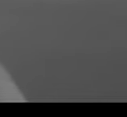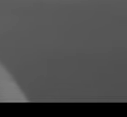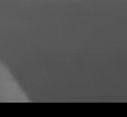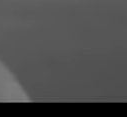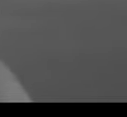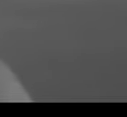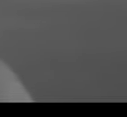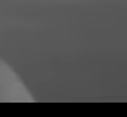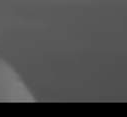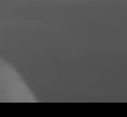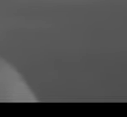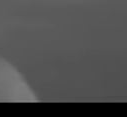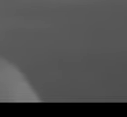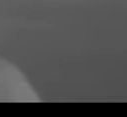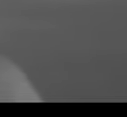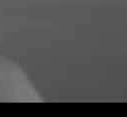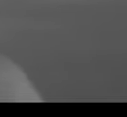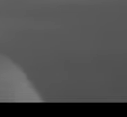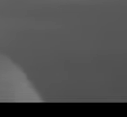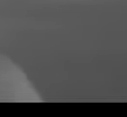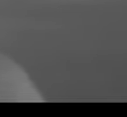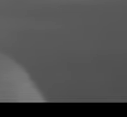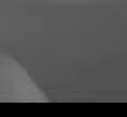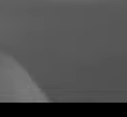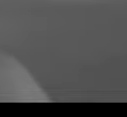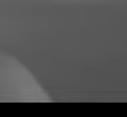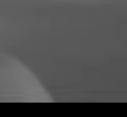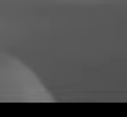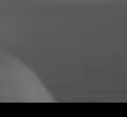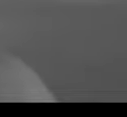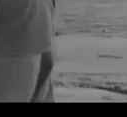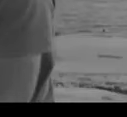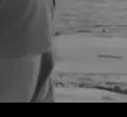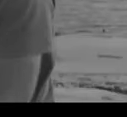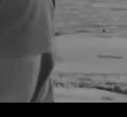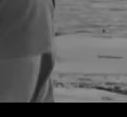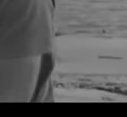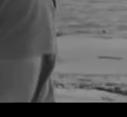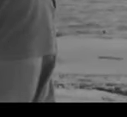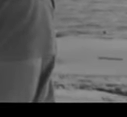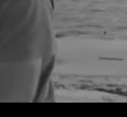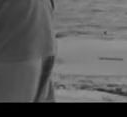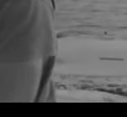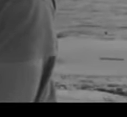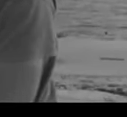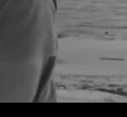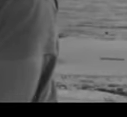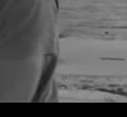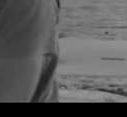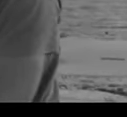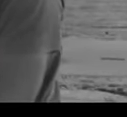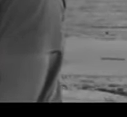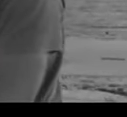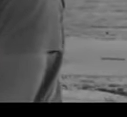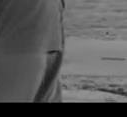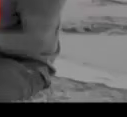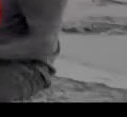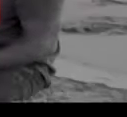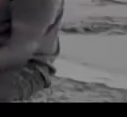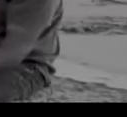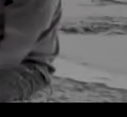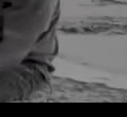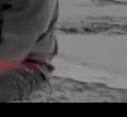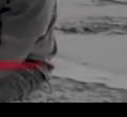Te convido a creerme cuando digo futuro. Nosotros contamos contigo, no te rindas. Cuídate, cuídame.